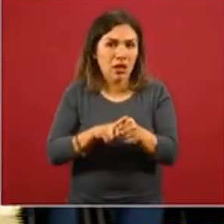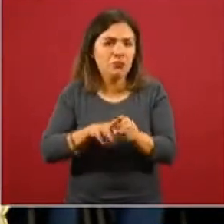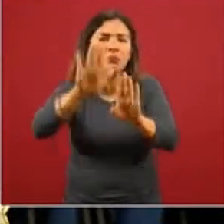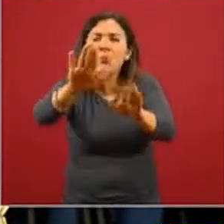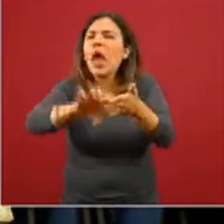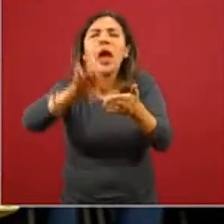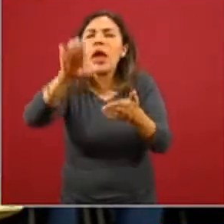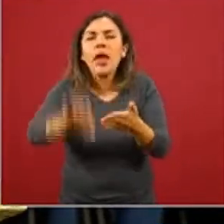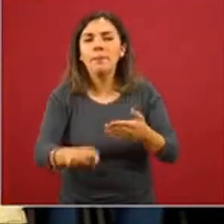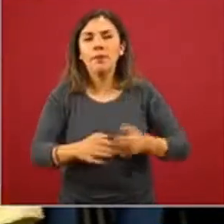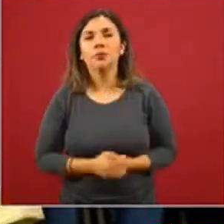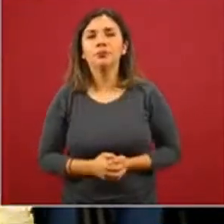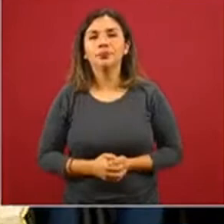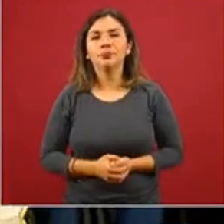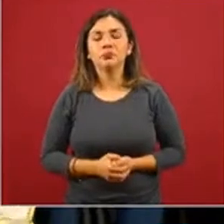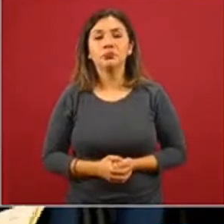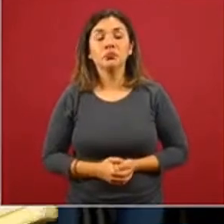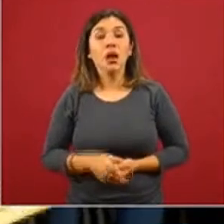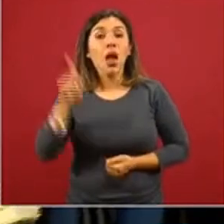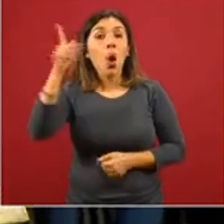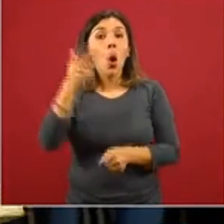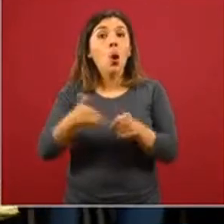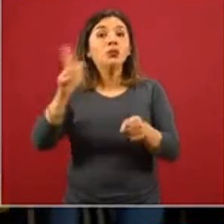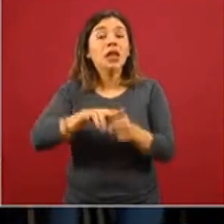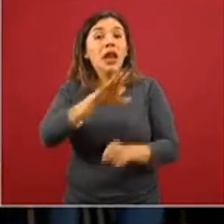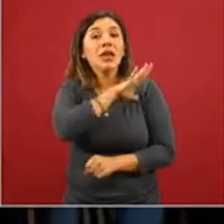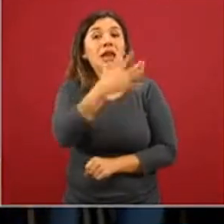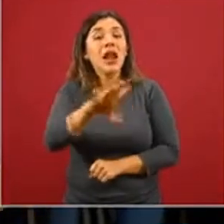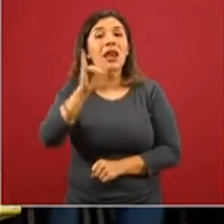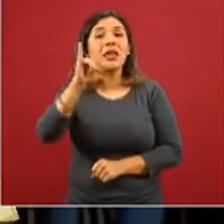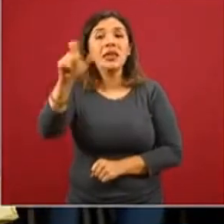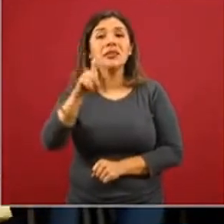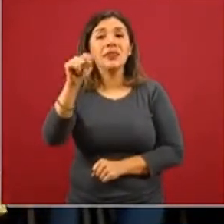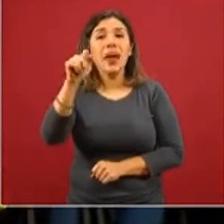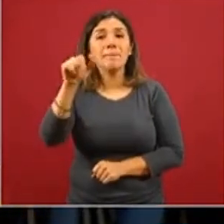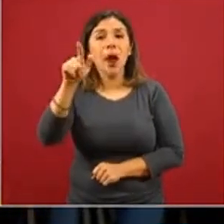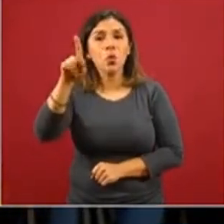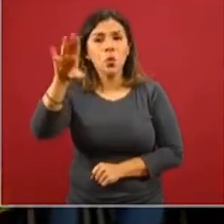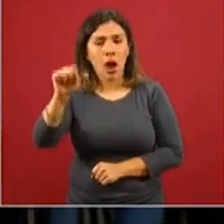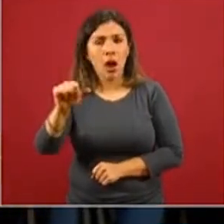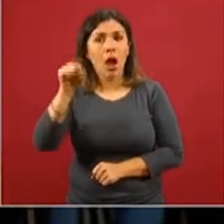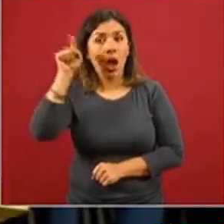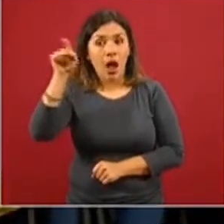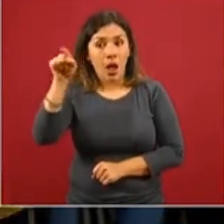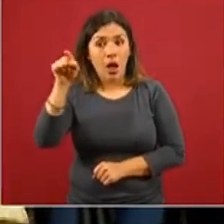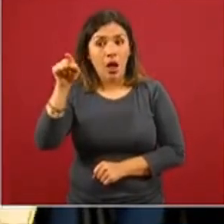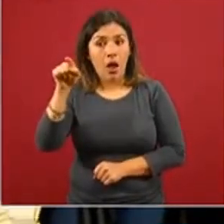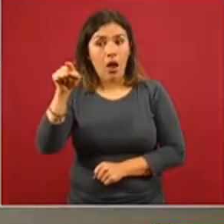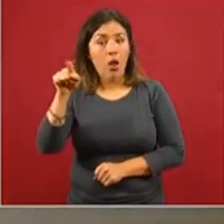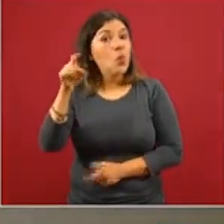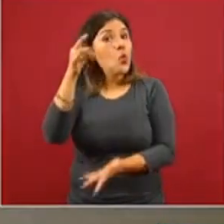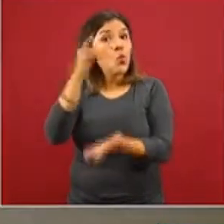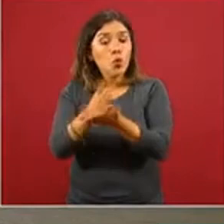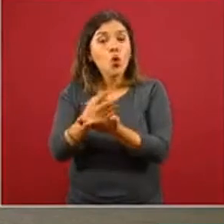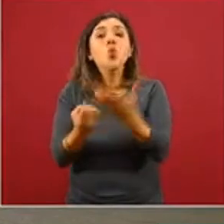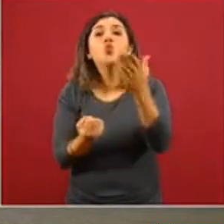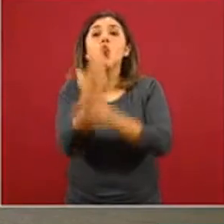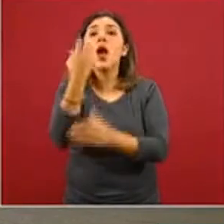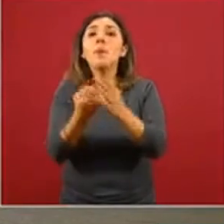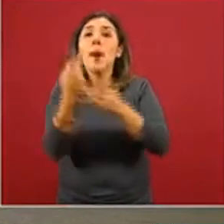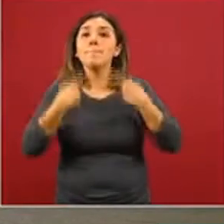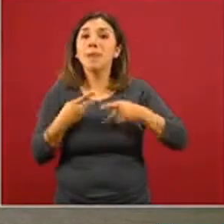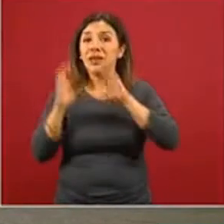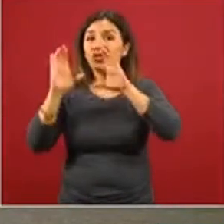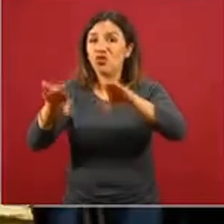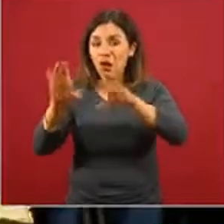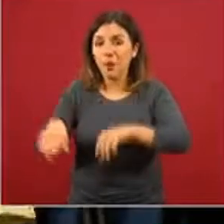a poner un ejemplo. Encontramos en el Hospital General de Iztapaluca una deserción, me estoy refiriendo exclusivamente a los nuevos,